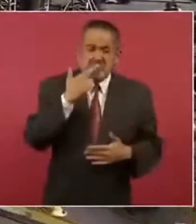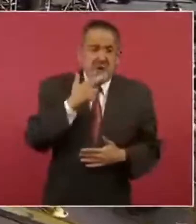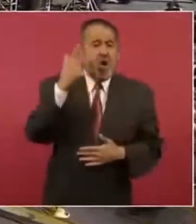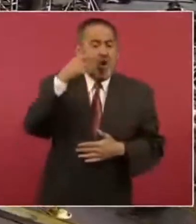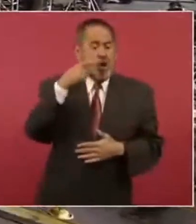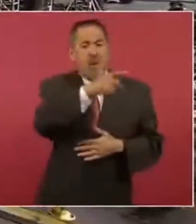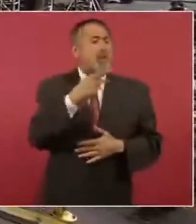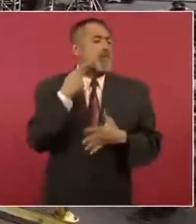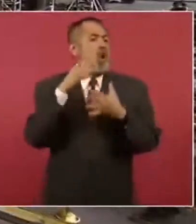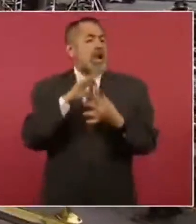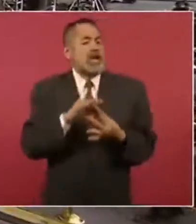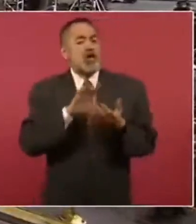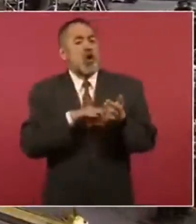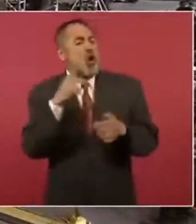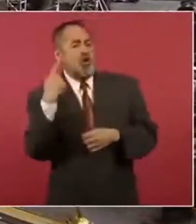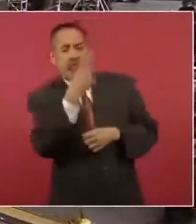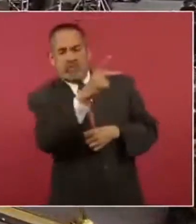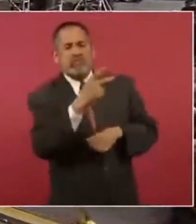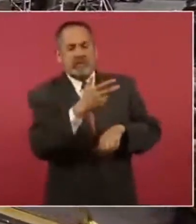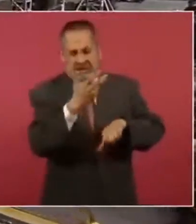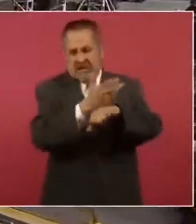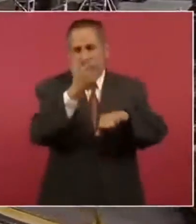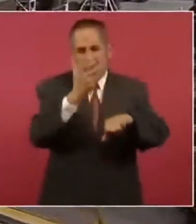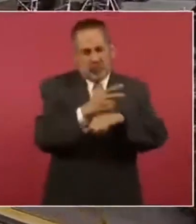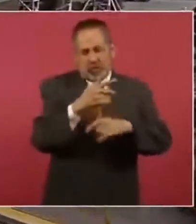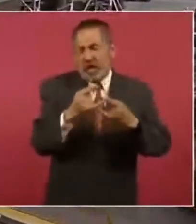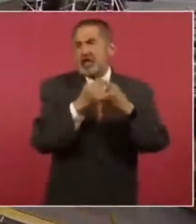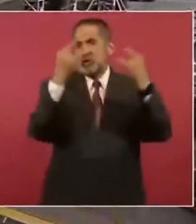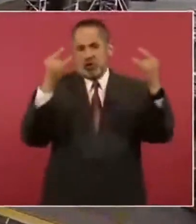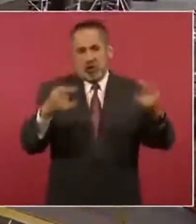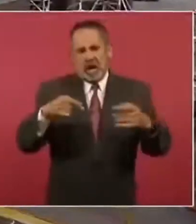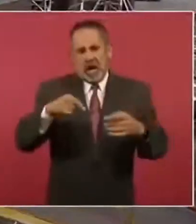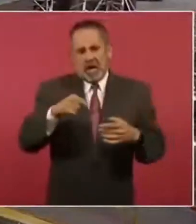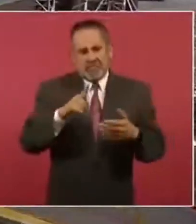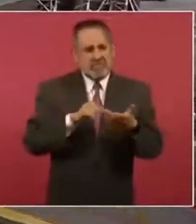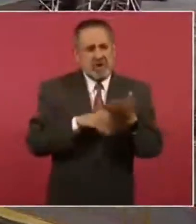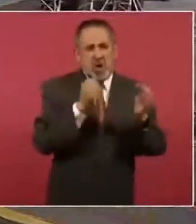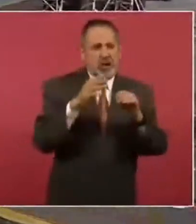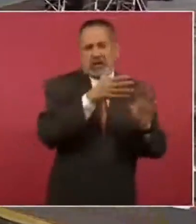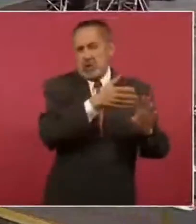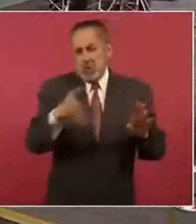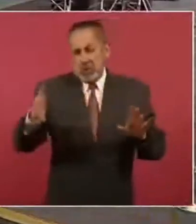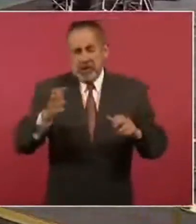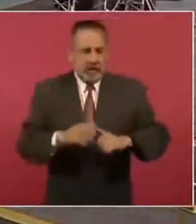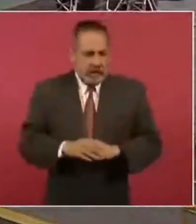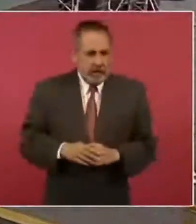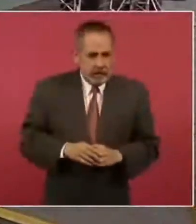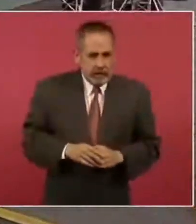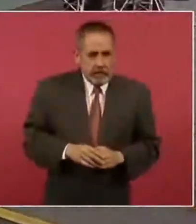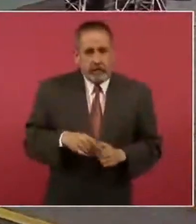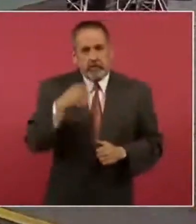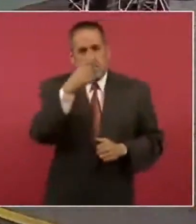grandes políticos del siglo XX. En cuanto a su política exterior,